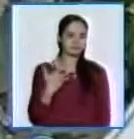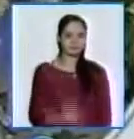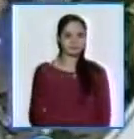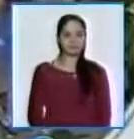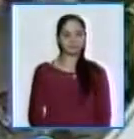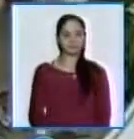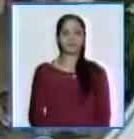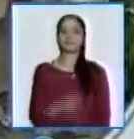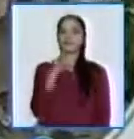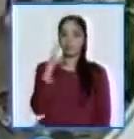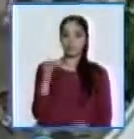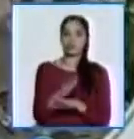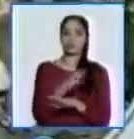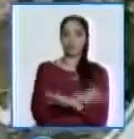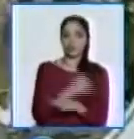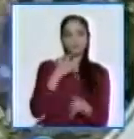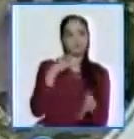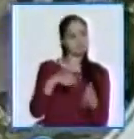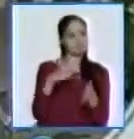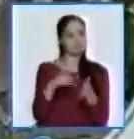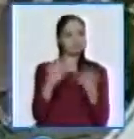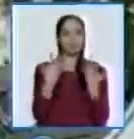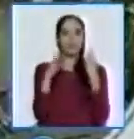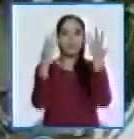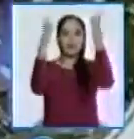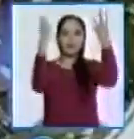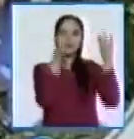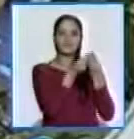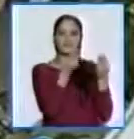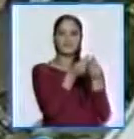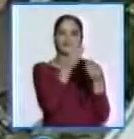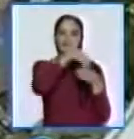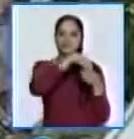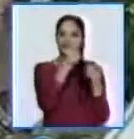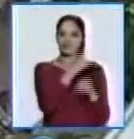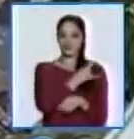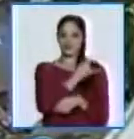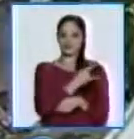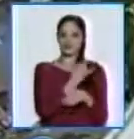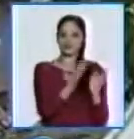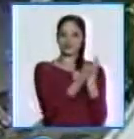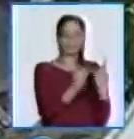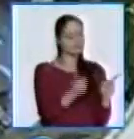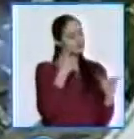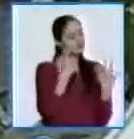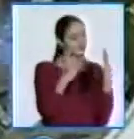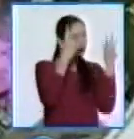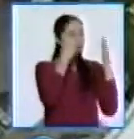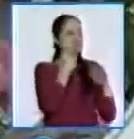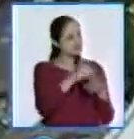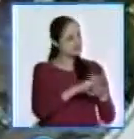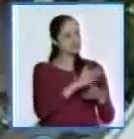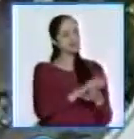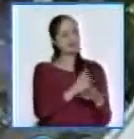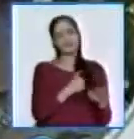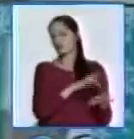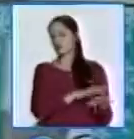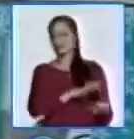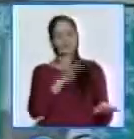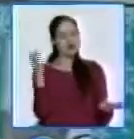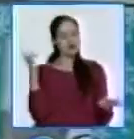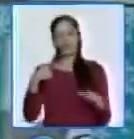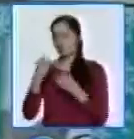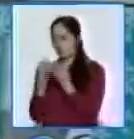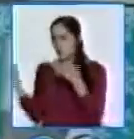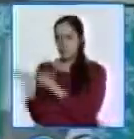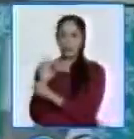Carlos Augusto se encontraba en ese sitio celebrando el cumpleaños de una de sus compañeras de estudio y prometía irse temprano, pues tenía cosas que hacer. Él